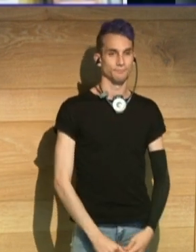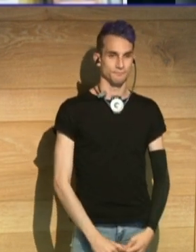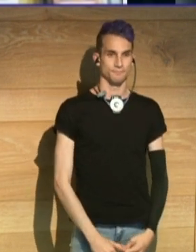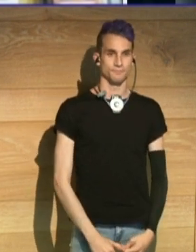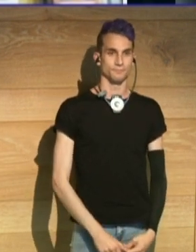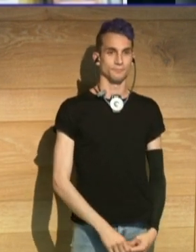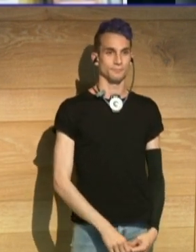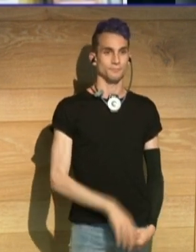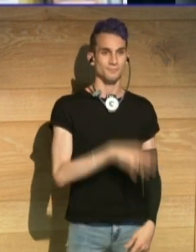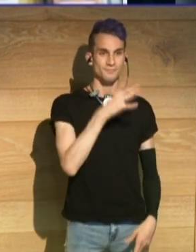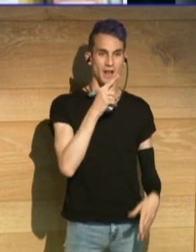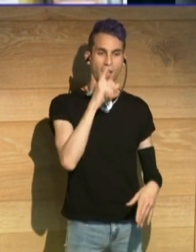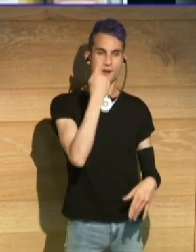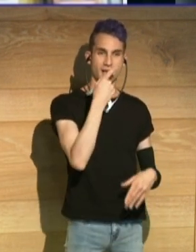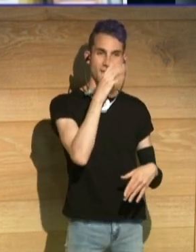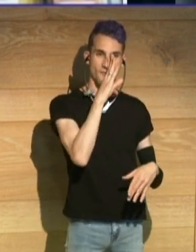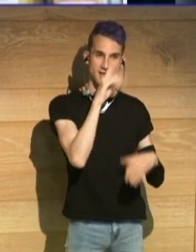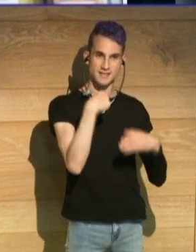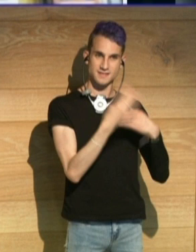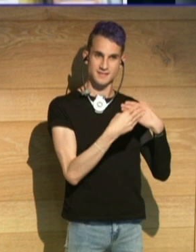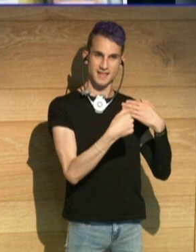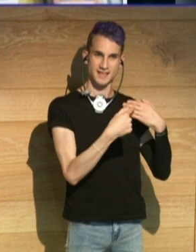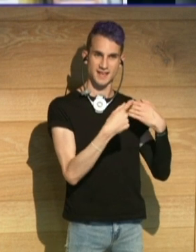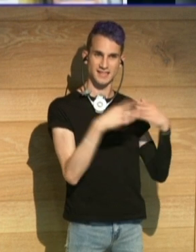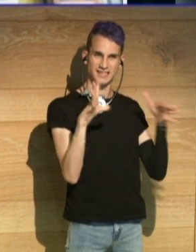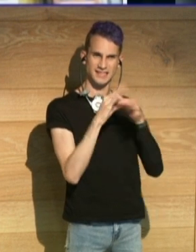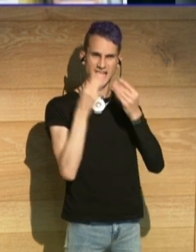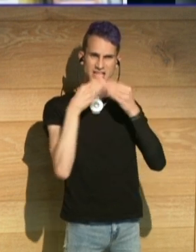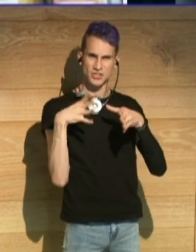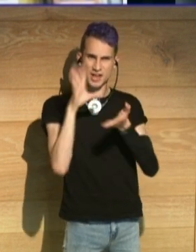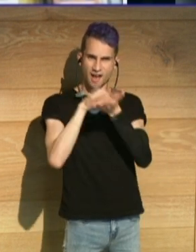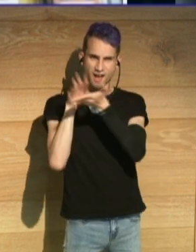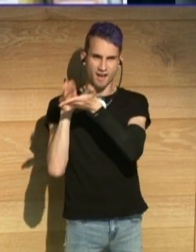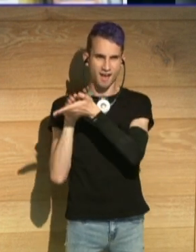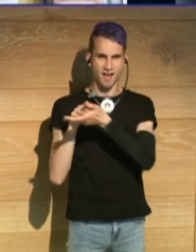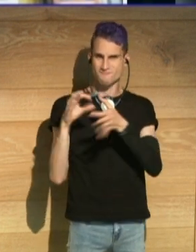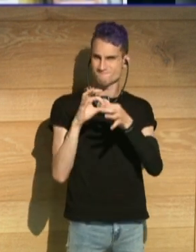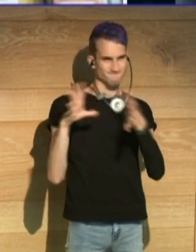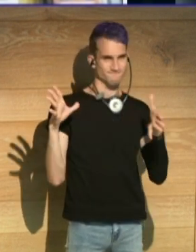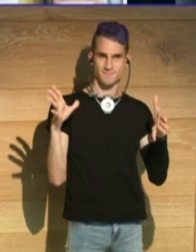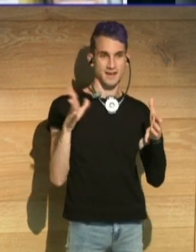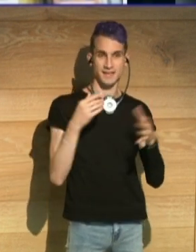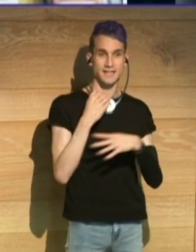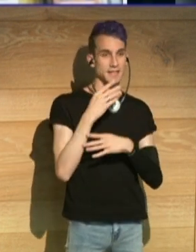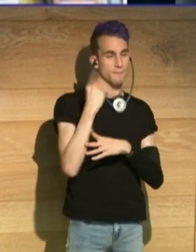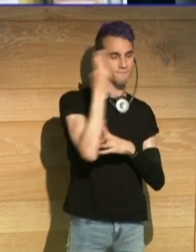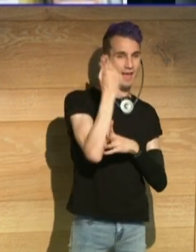Porque esto nos remite a un ensayo de historia y tenemos que pensar en algo que se separe de la